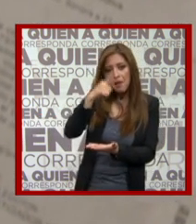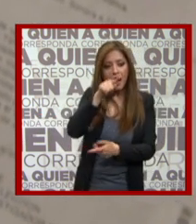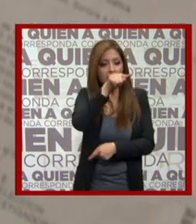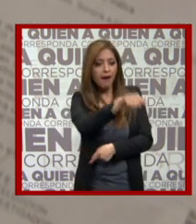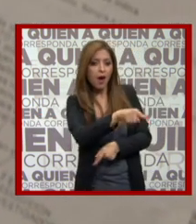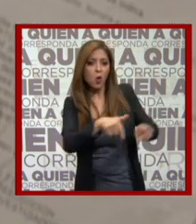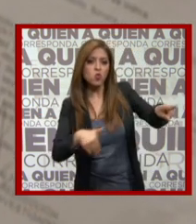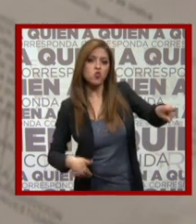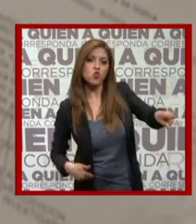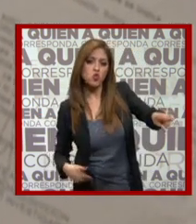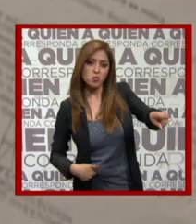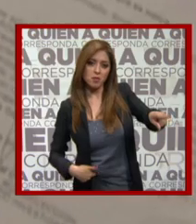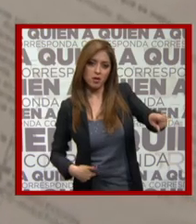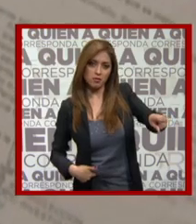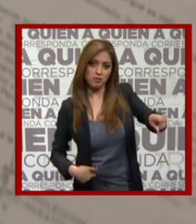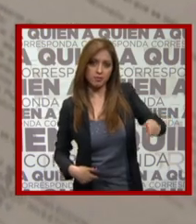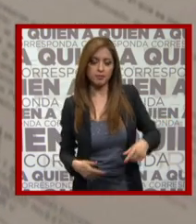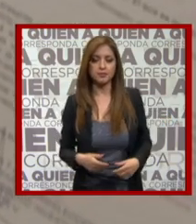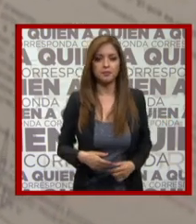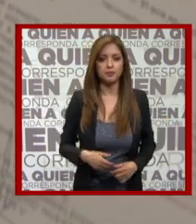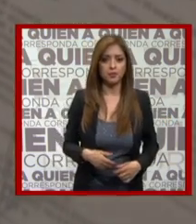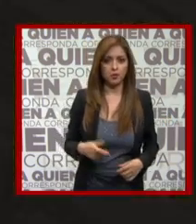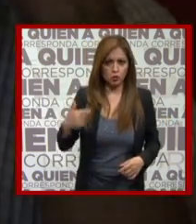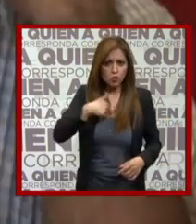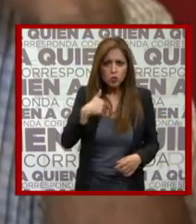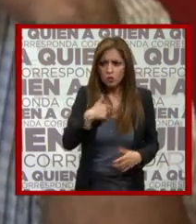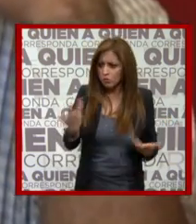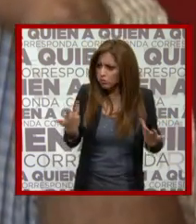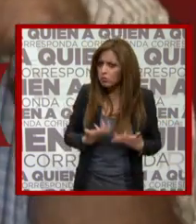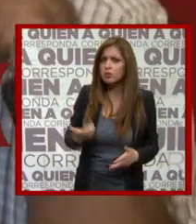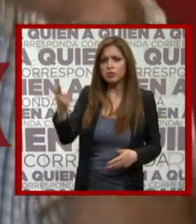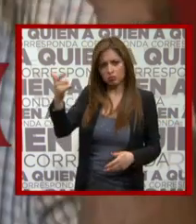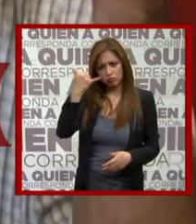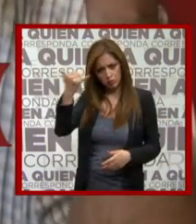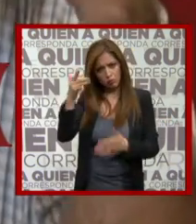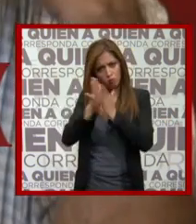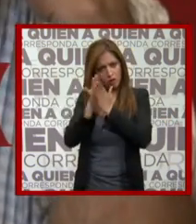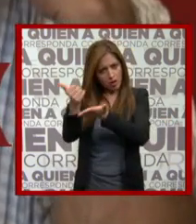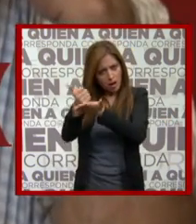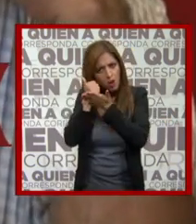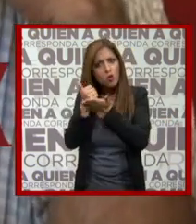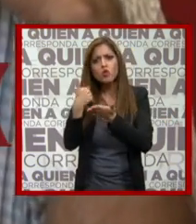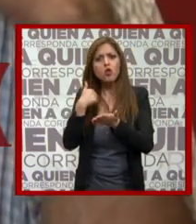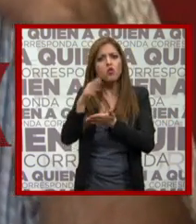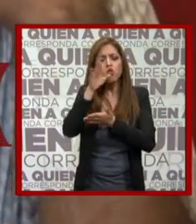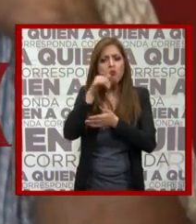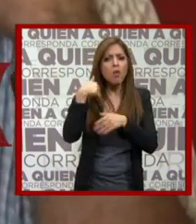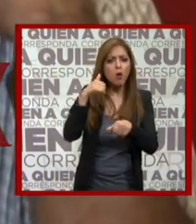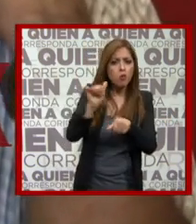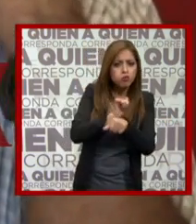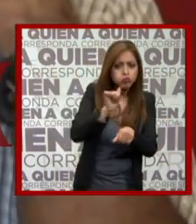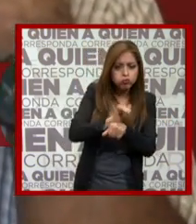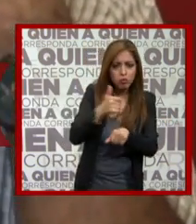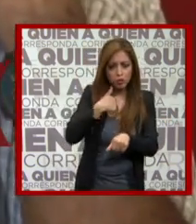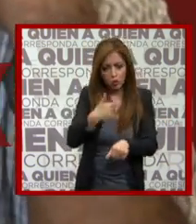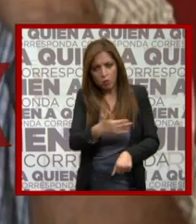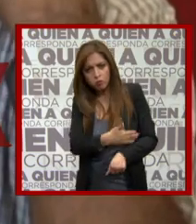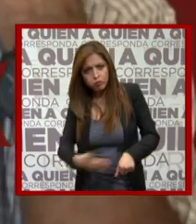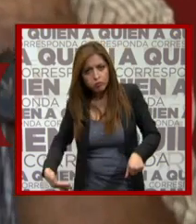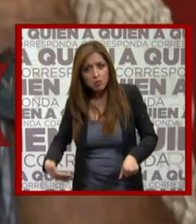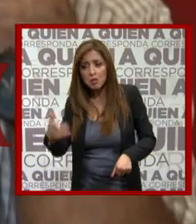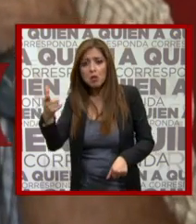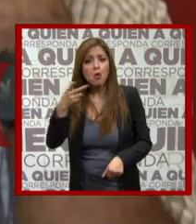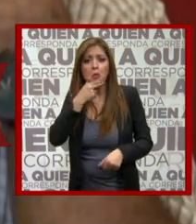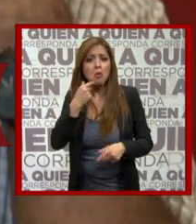como responsable. En ese momento trato de hablarle a un conocido para ver si me echaba la mano, porque yo no puedo andar sin el carro, estoy amputado una pierna. El señor no le